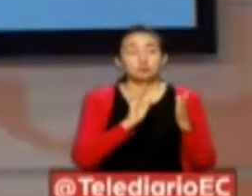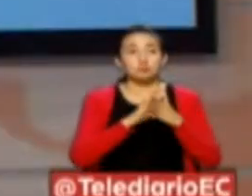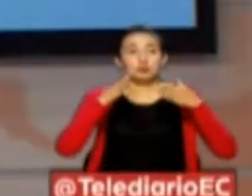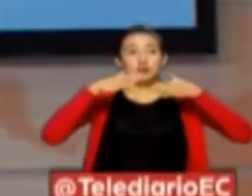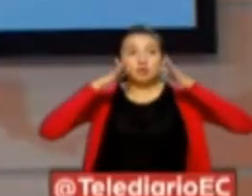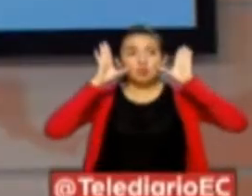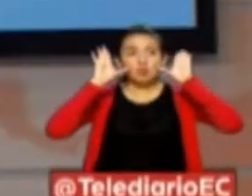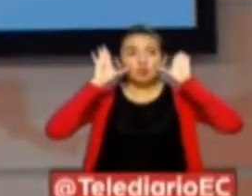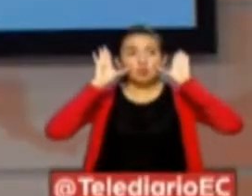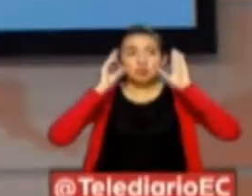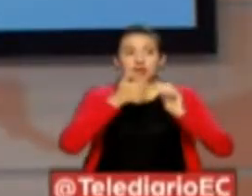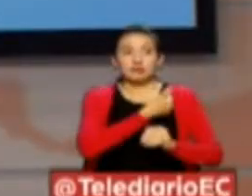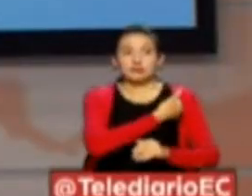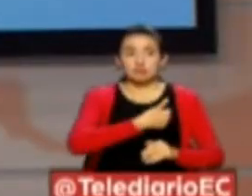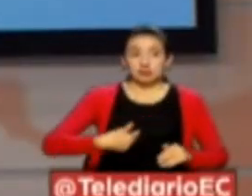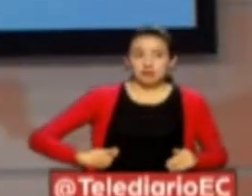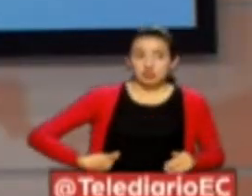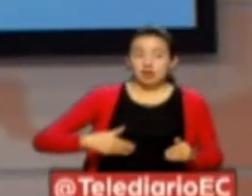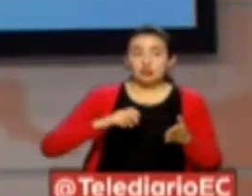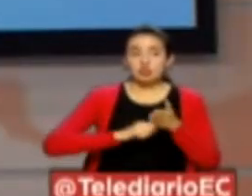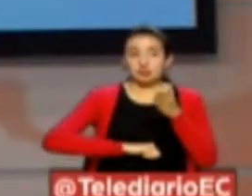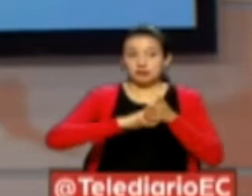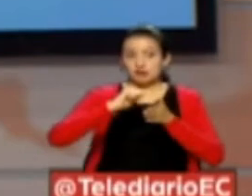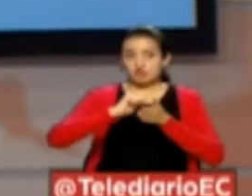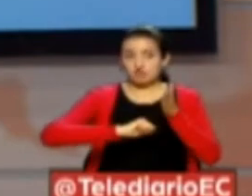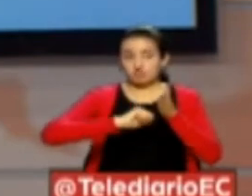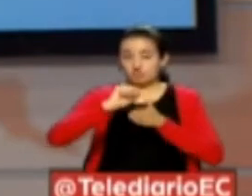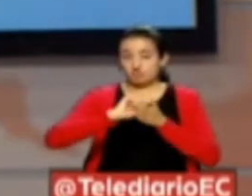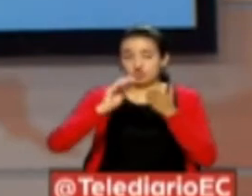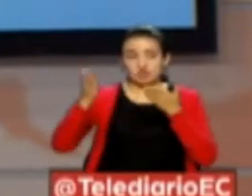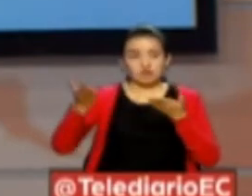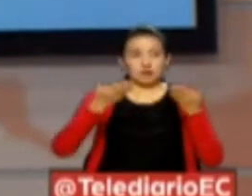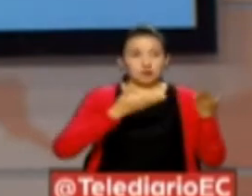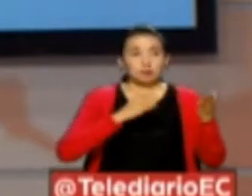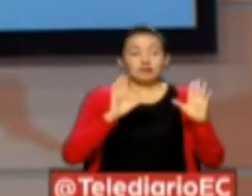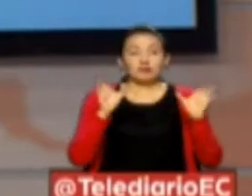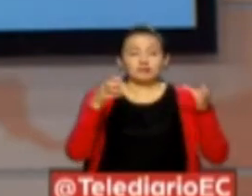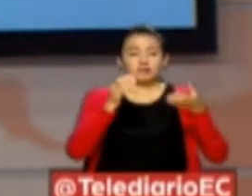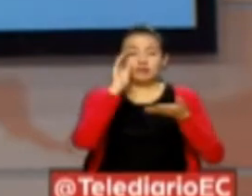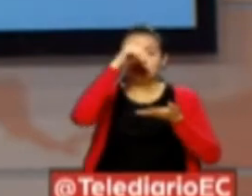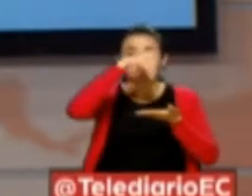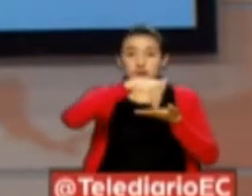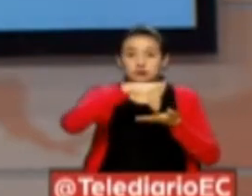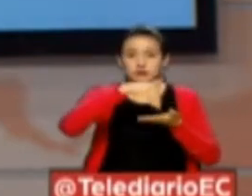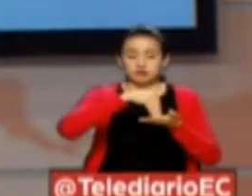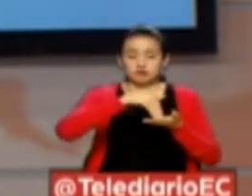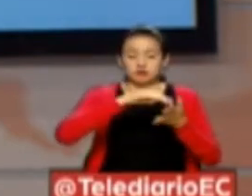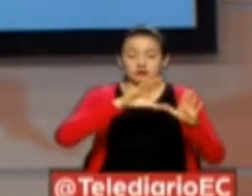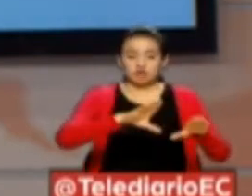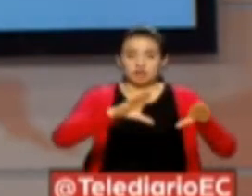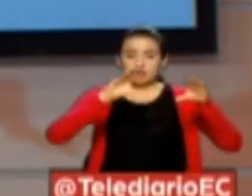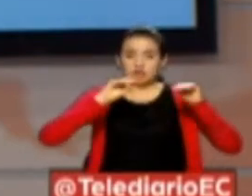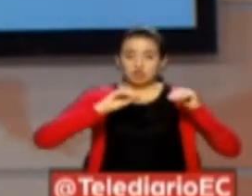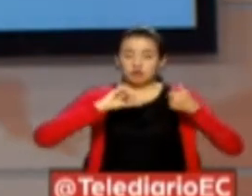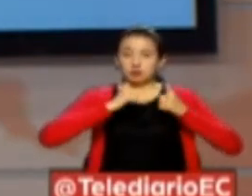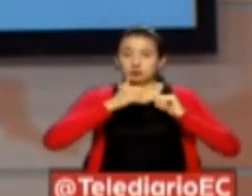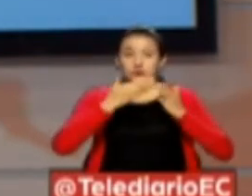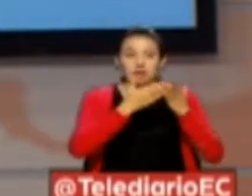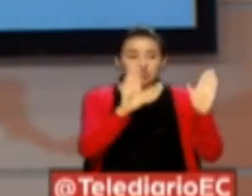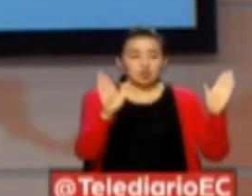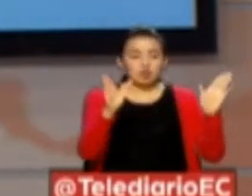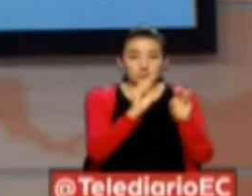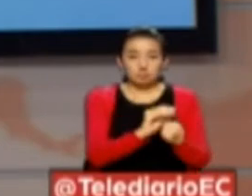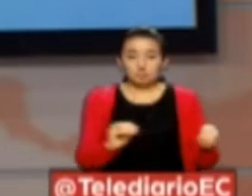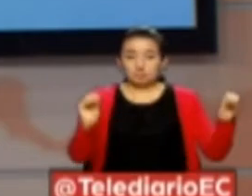pasado el presidente firmó un decreto también donde le permite los centros de alto rendimiento acoger escuelas colegios abrir los un